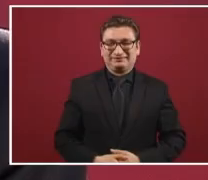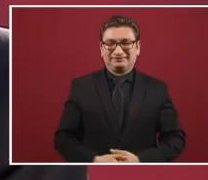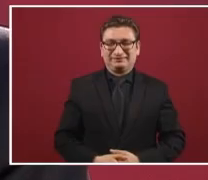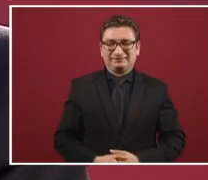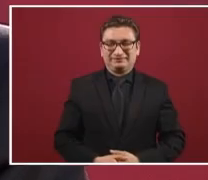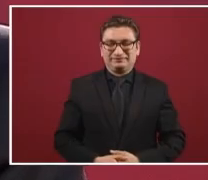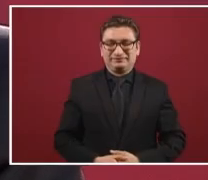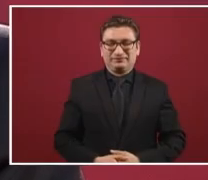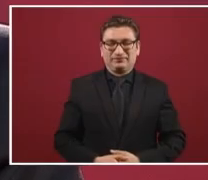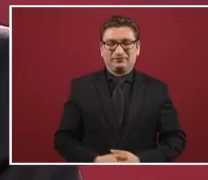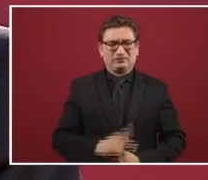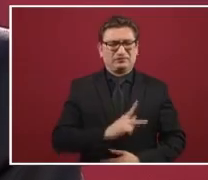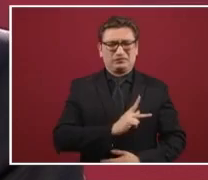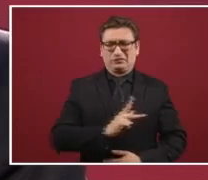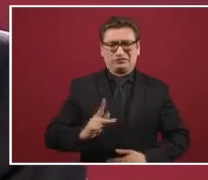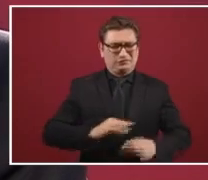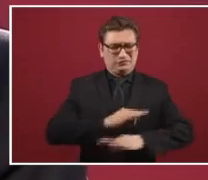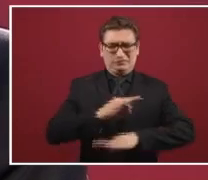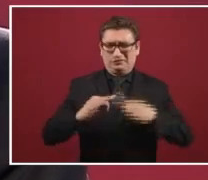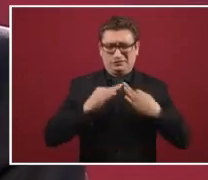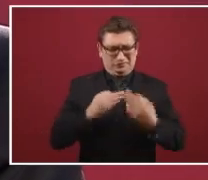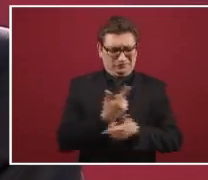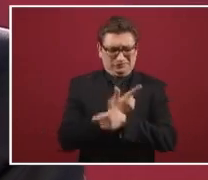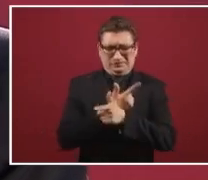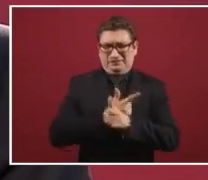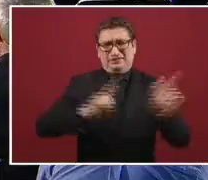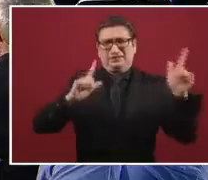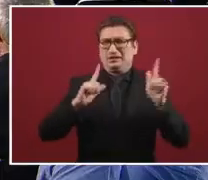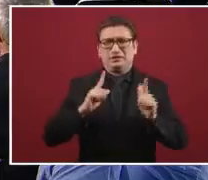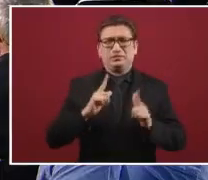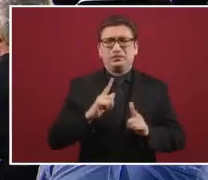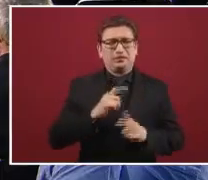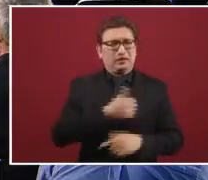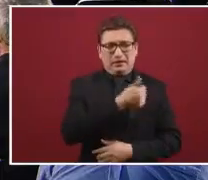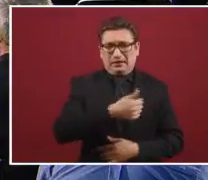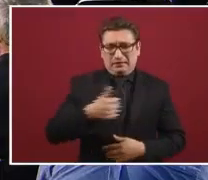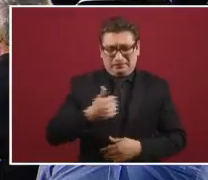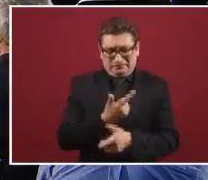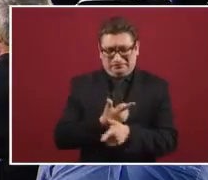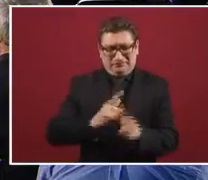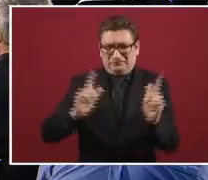todos somos libres, todos podemos ejercer nuestra libertad